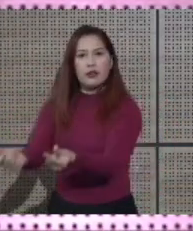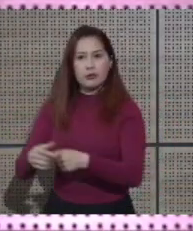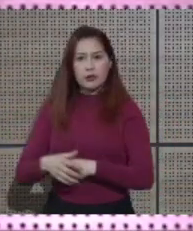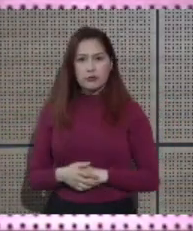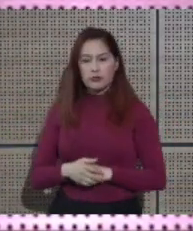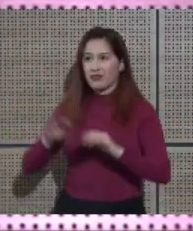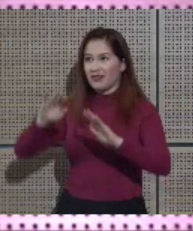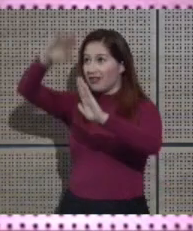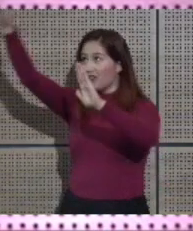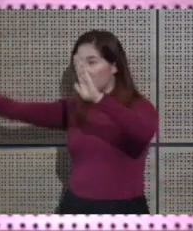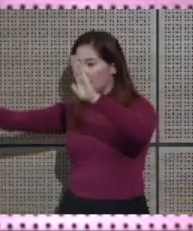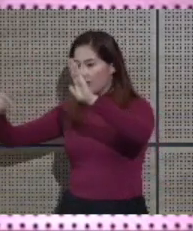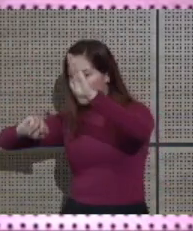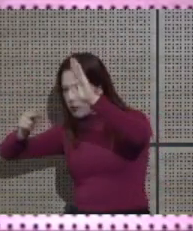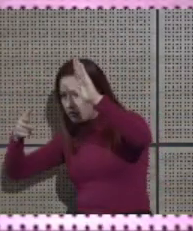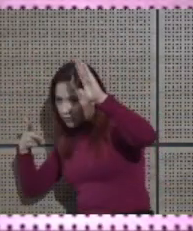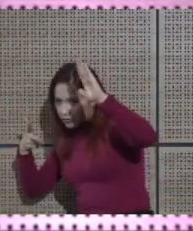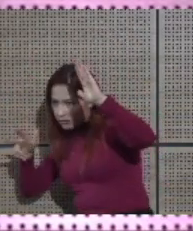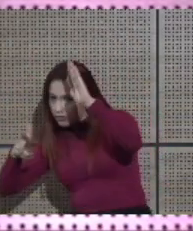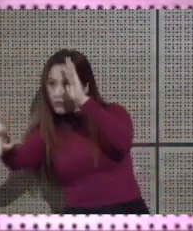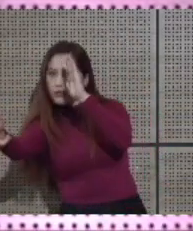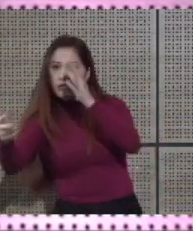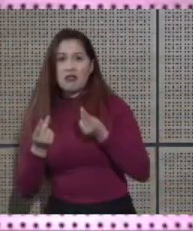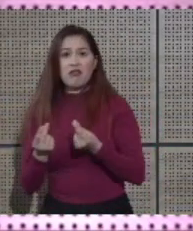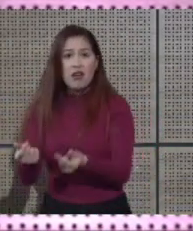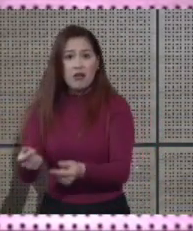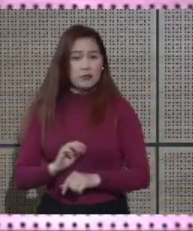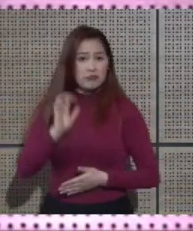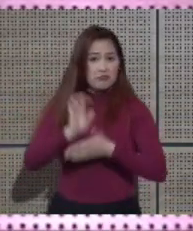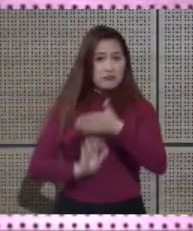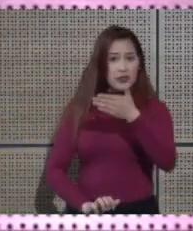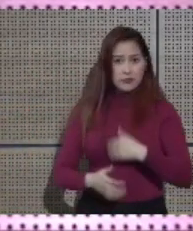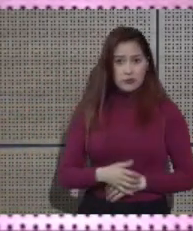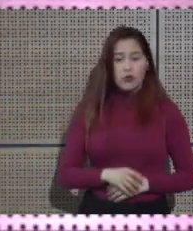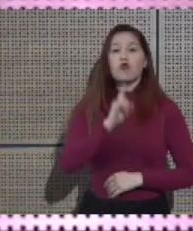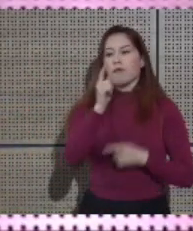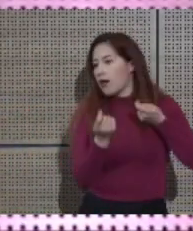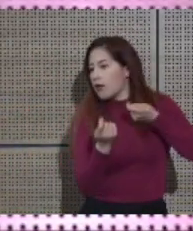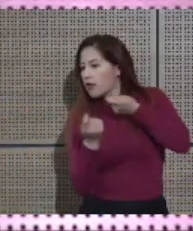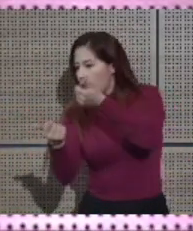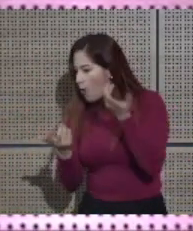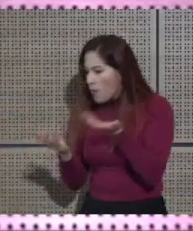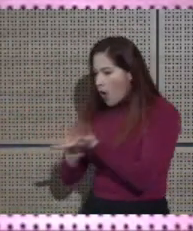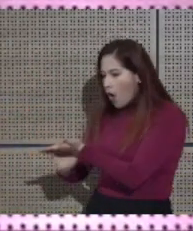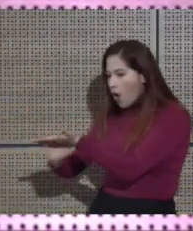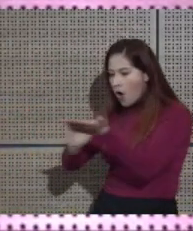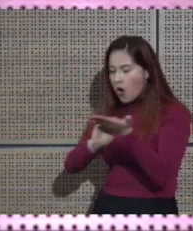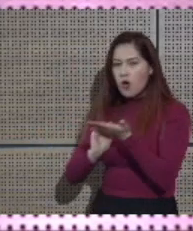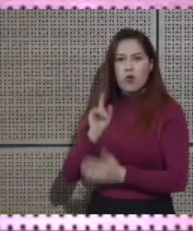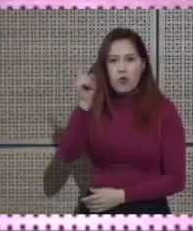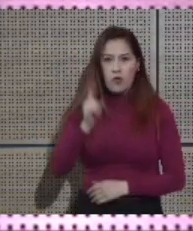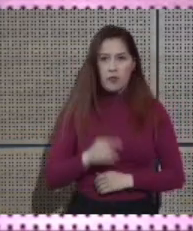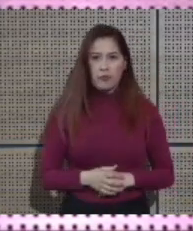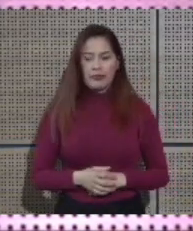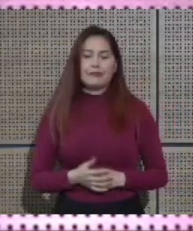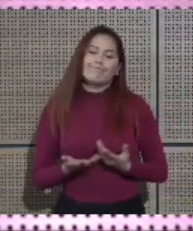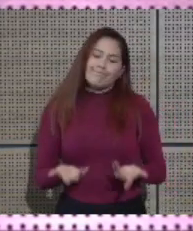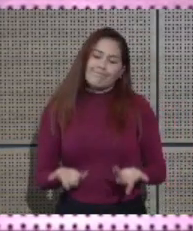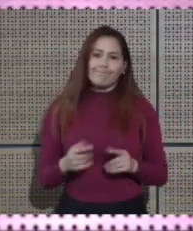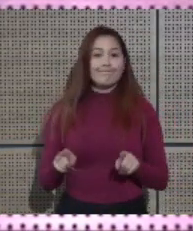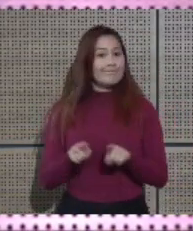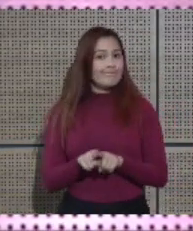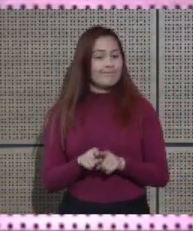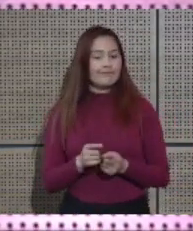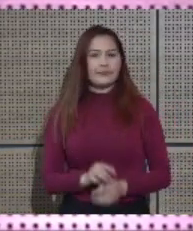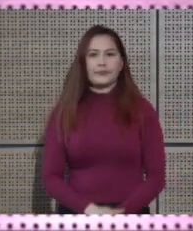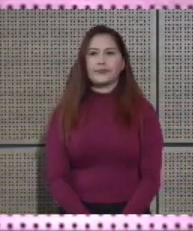hoy, con el túnel de Aguas Negras, que nosotros, por cierto, tenemos el privilegio, también el placer de poder ayudar en eso. De manera tal que